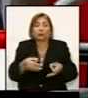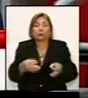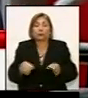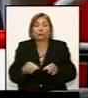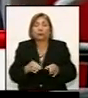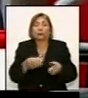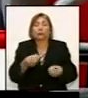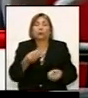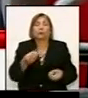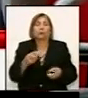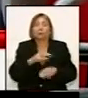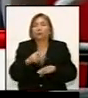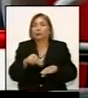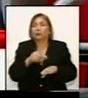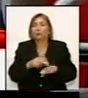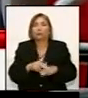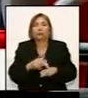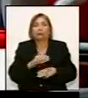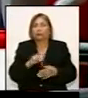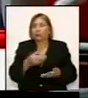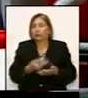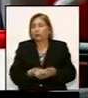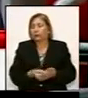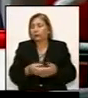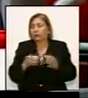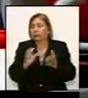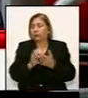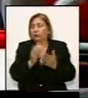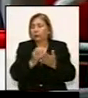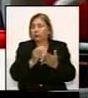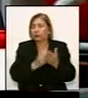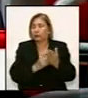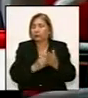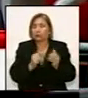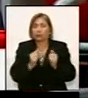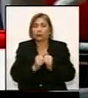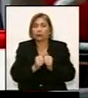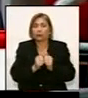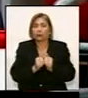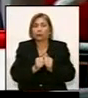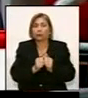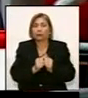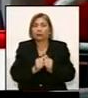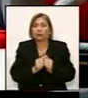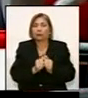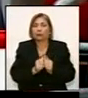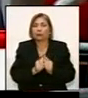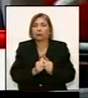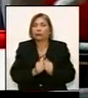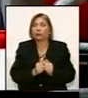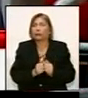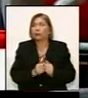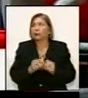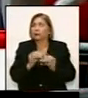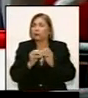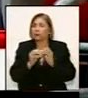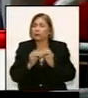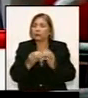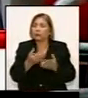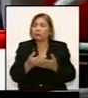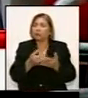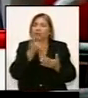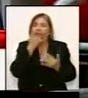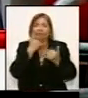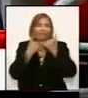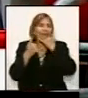porque normalmente, no este tribunal, todos los tribunales constitucionales con liquid paper corrigen algunas enmendaduras,